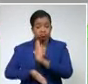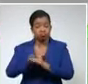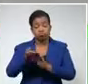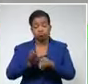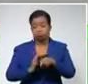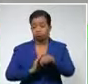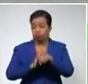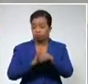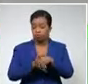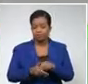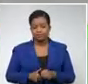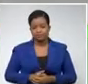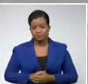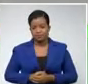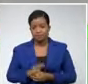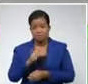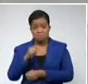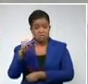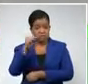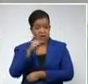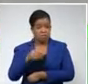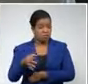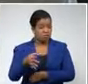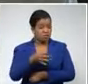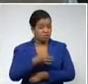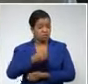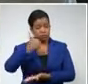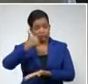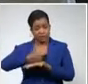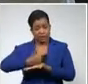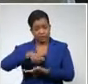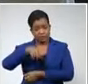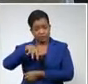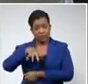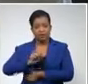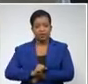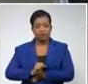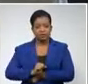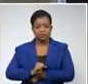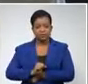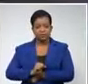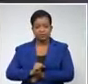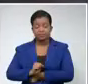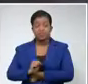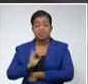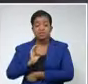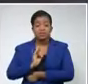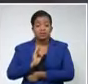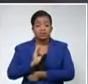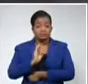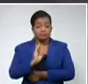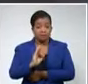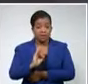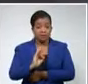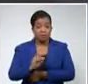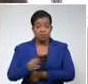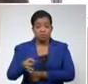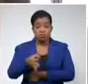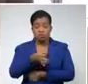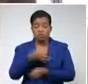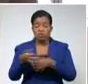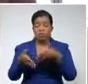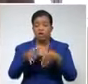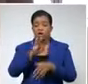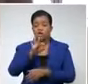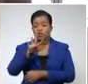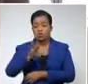COVID-19, fundamentalmente en el municipio cabecera. Vuelta Abajo reporta en los últimos 15 días más de 850 casos